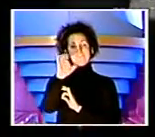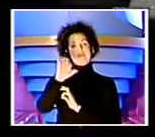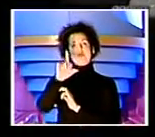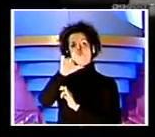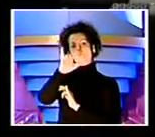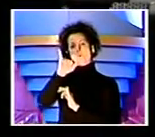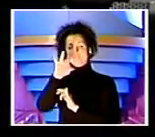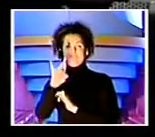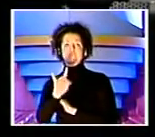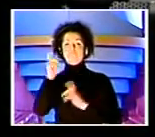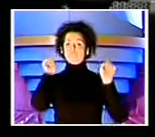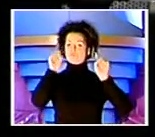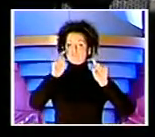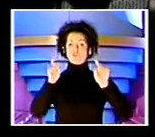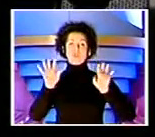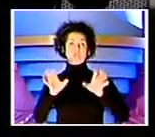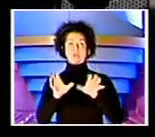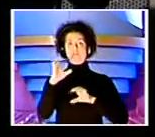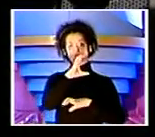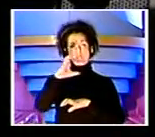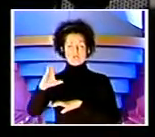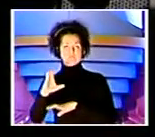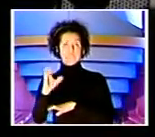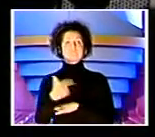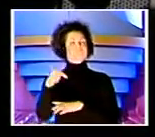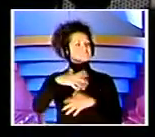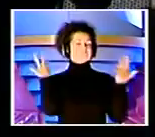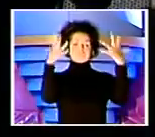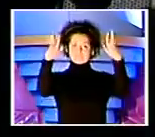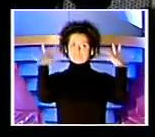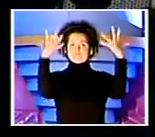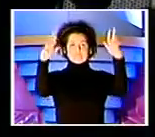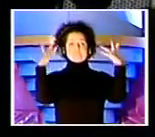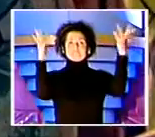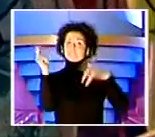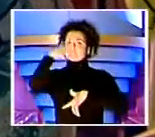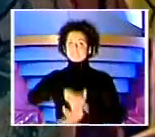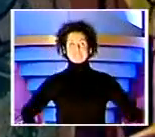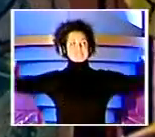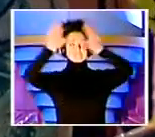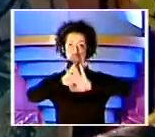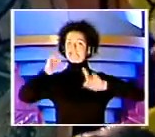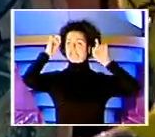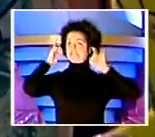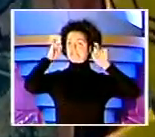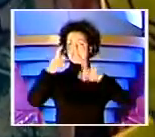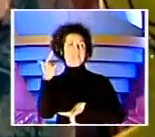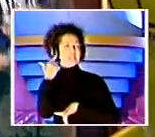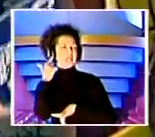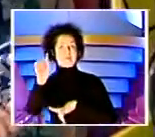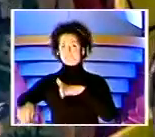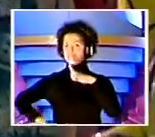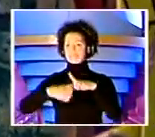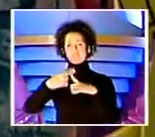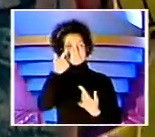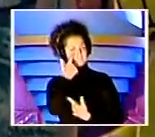ECA. Aplauso para todos los miembros del jurado, que esta noche intentarán también afinar el oído y la puntería para rescatar alguna de